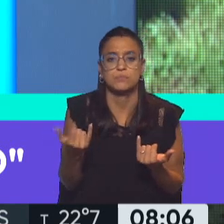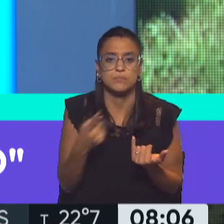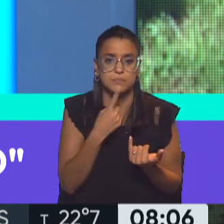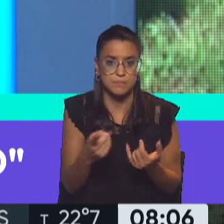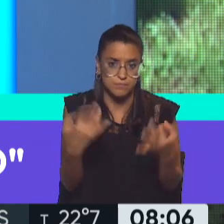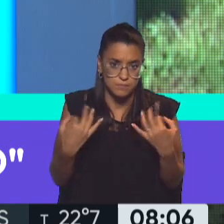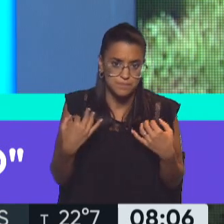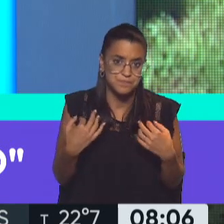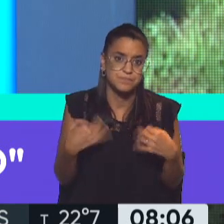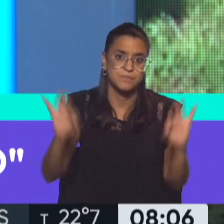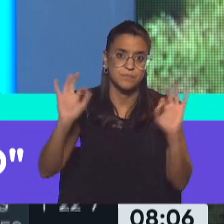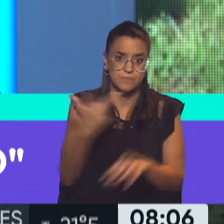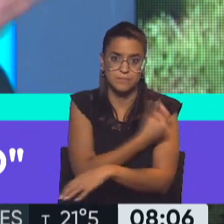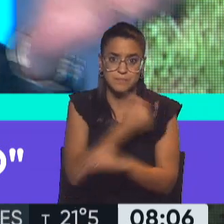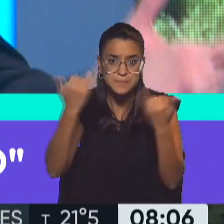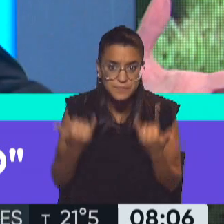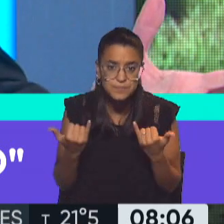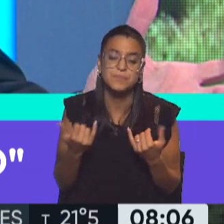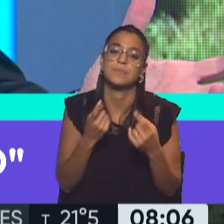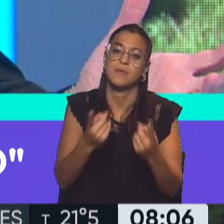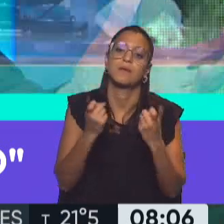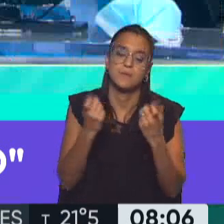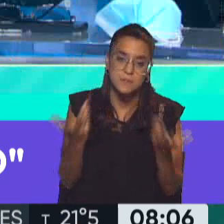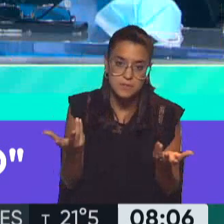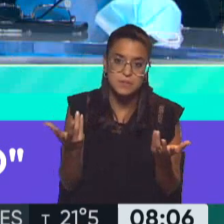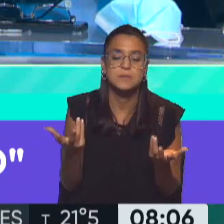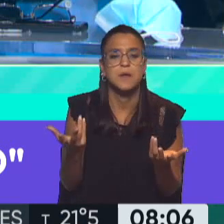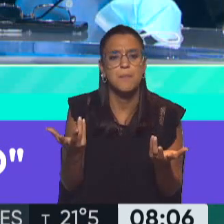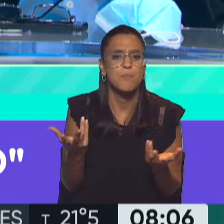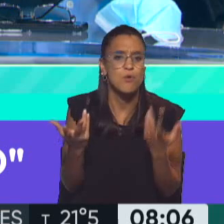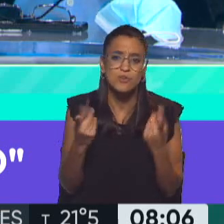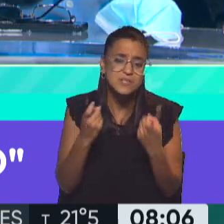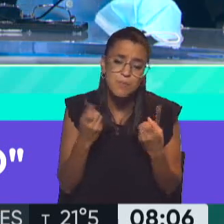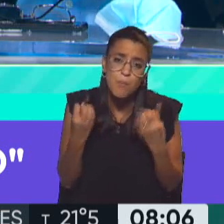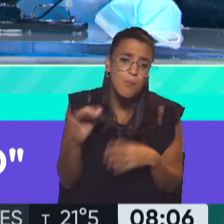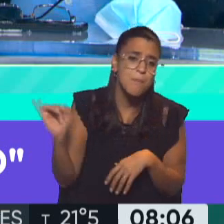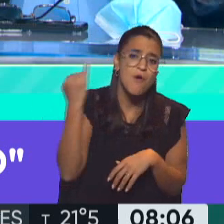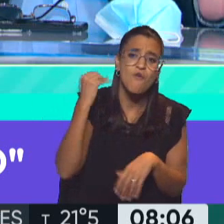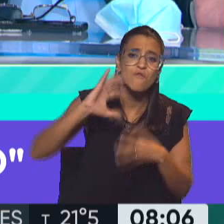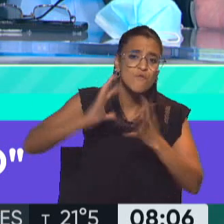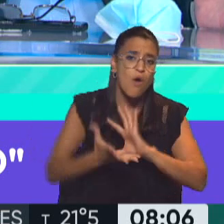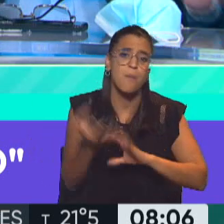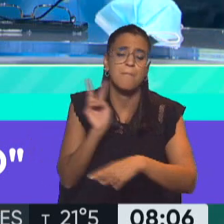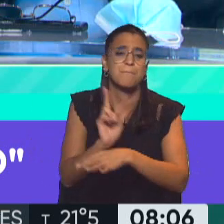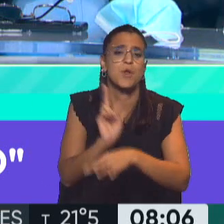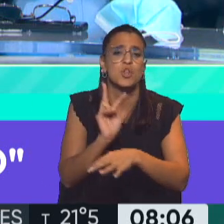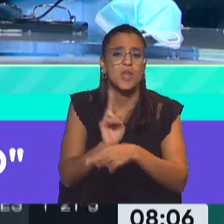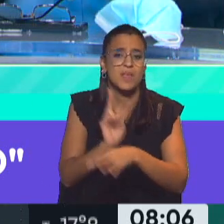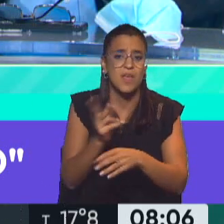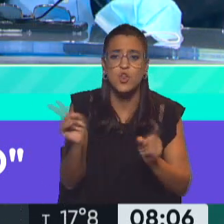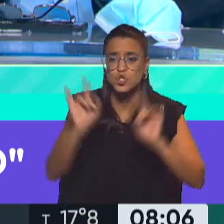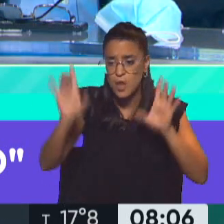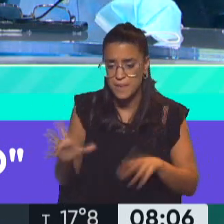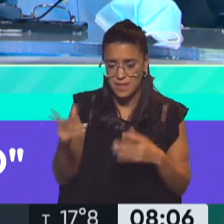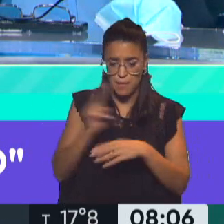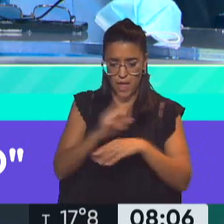virtud de poder tener vacunas, ¿sí? Necesitamos que sean utilizadas porque es la mejor manera de proteger a la comunidad, no solo al individuo, a